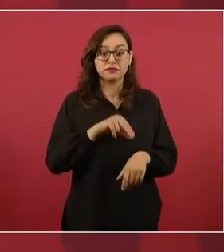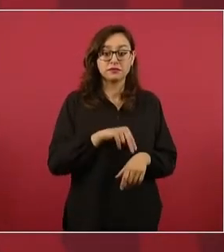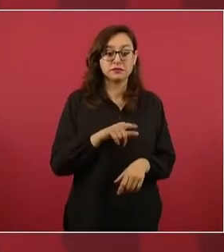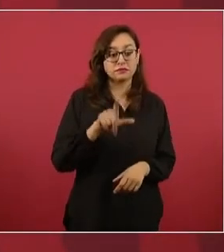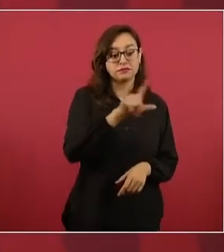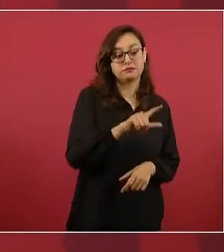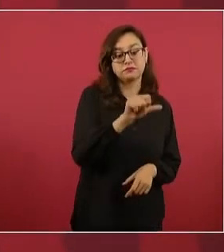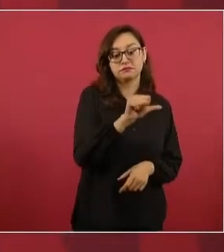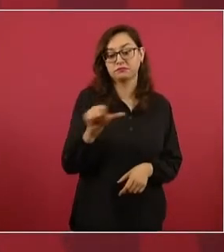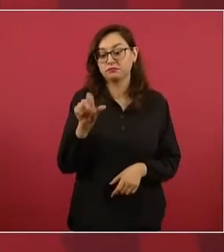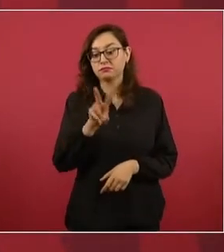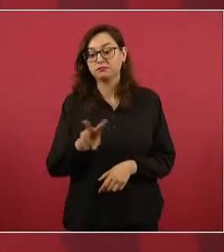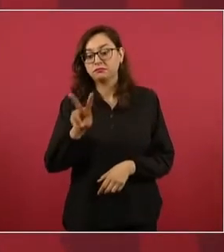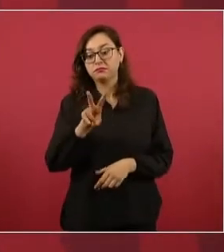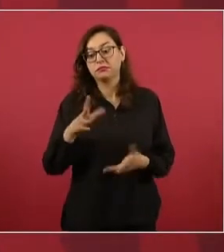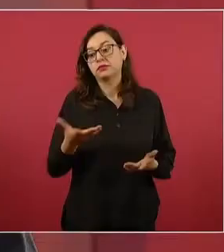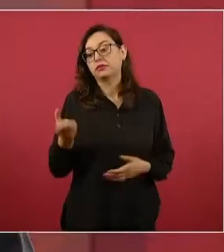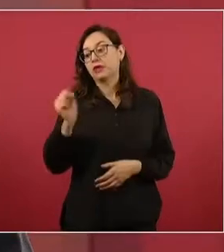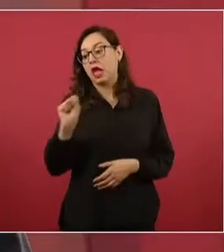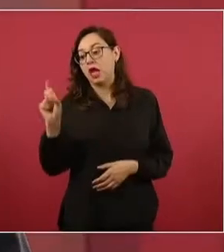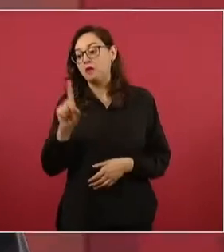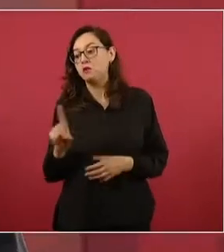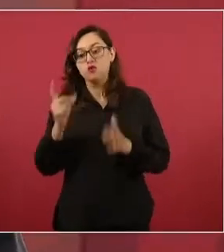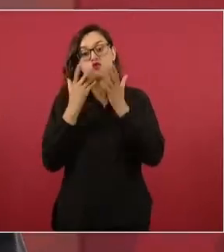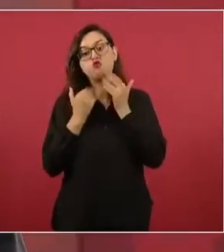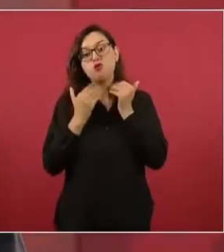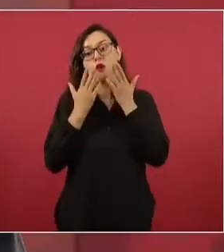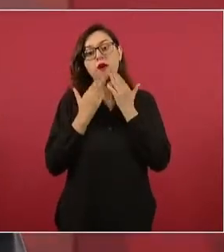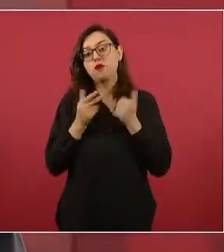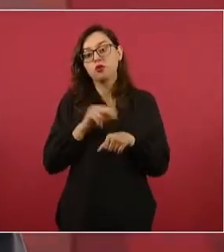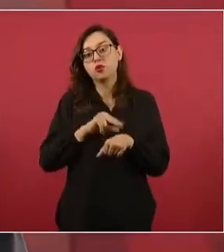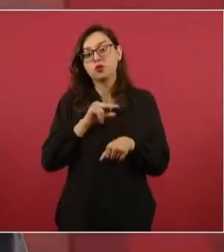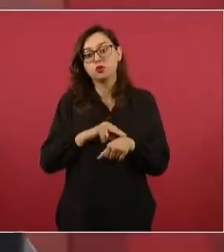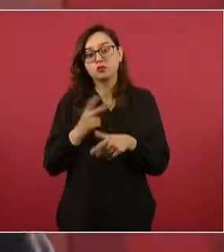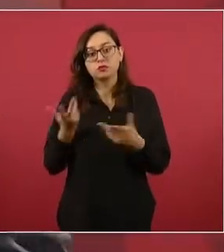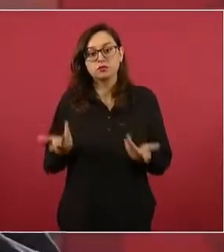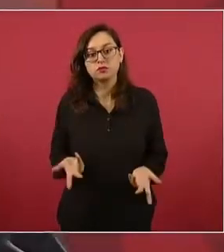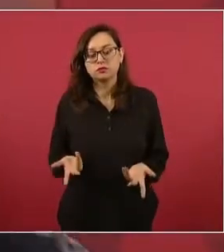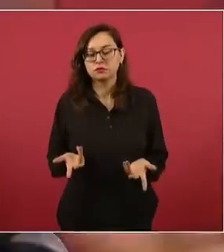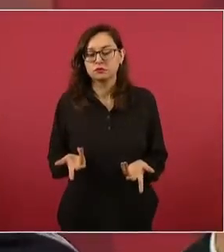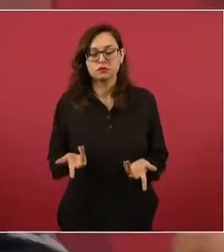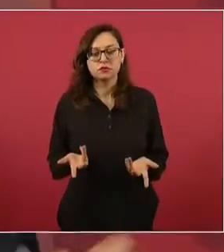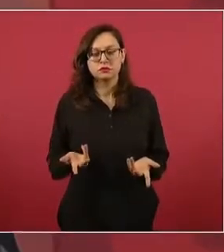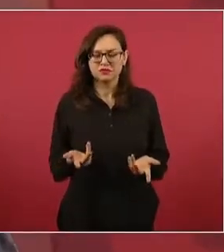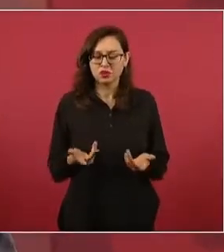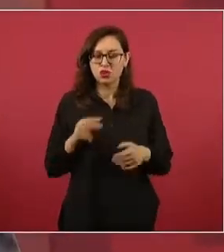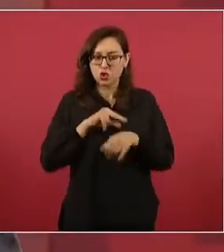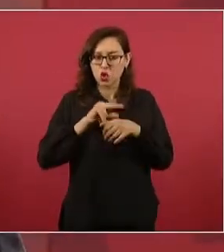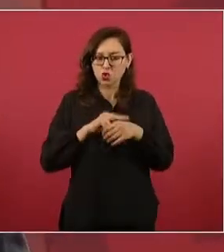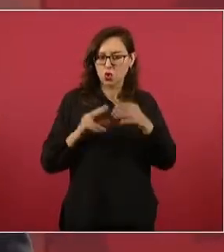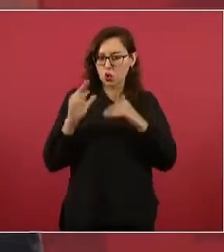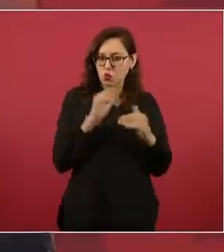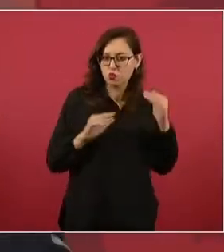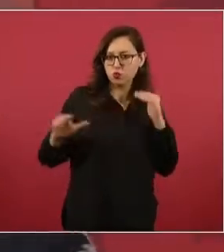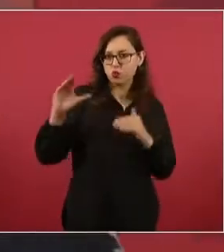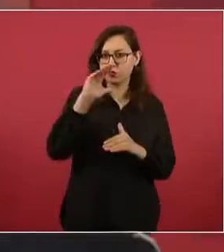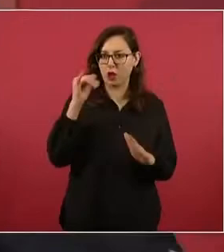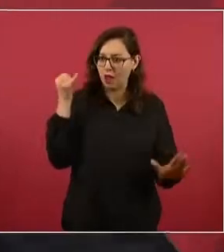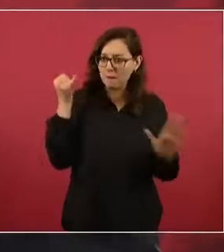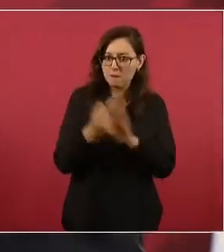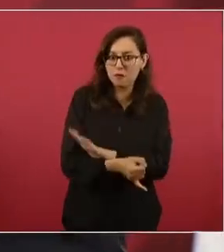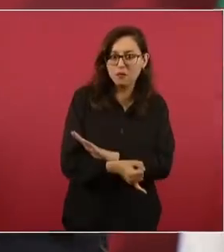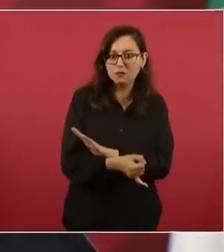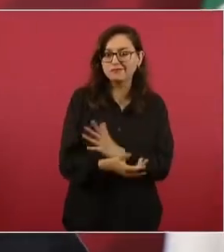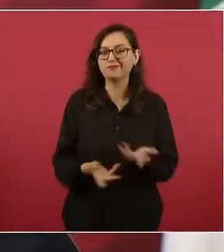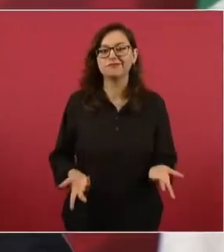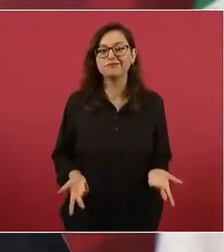los fines de semana, no se podía enfermar la gente el fin de semana, especialistas no había. Aquí